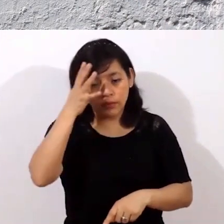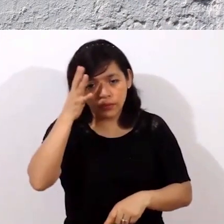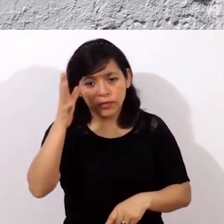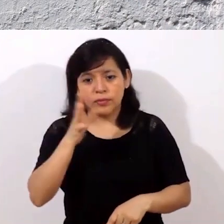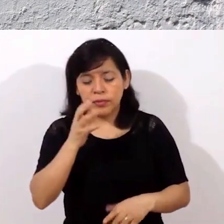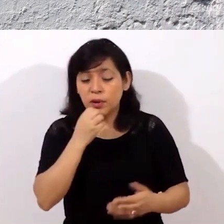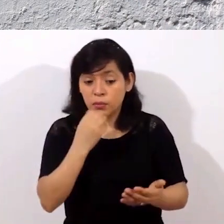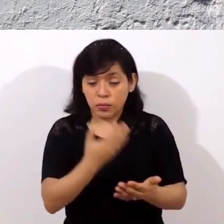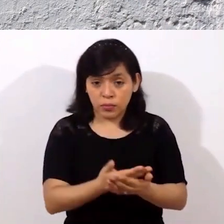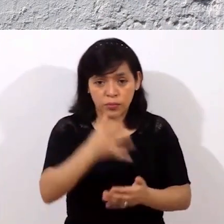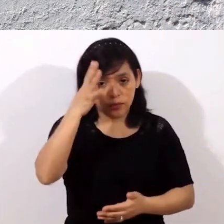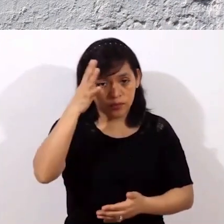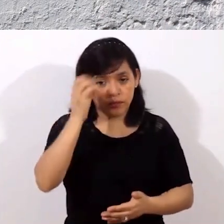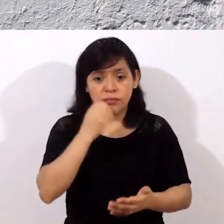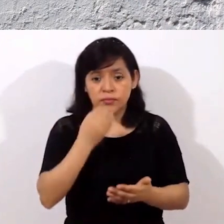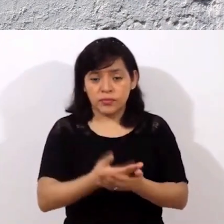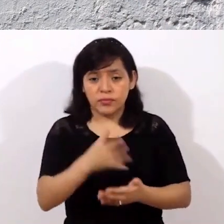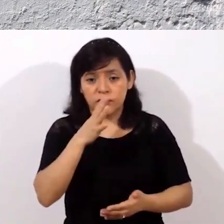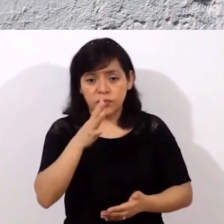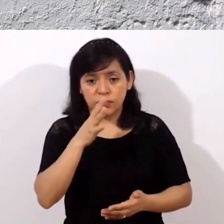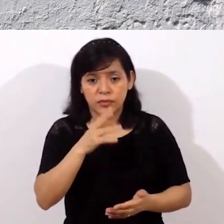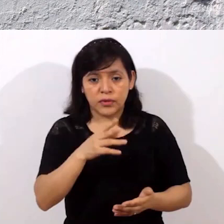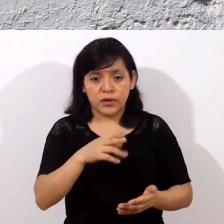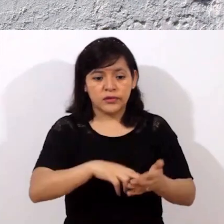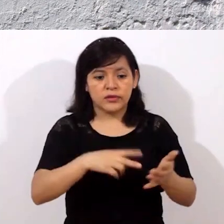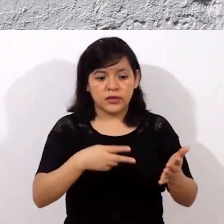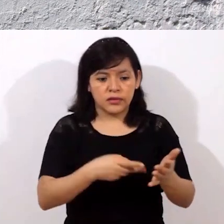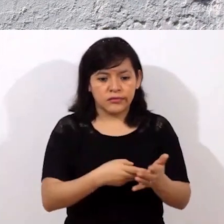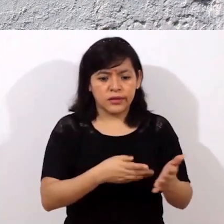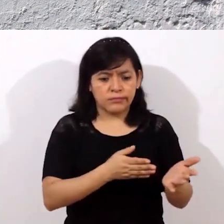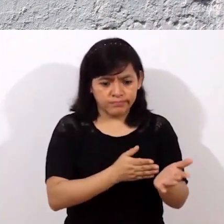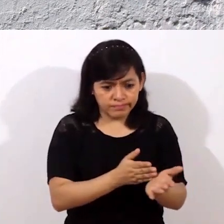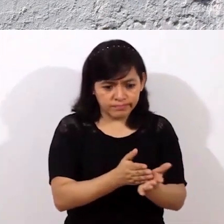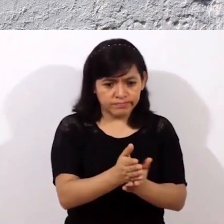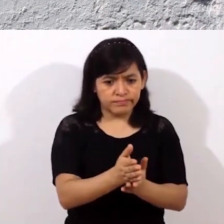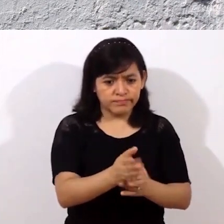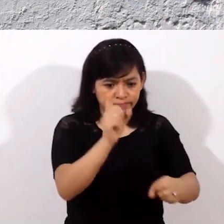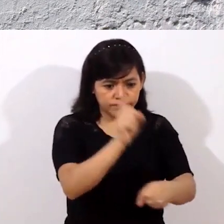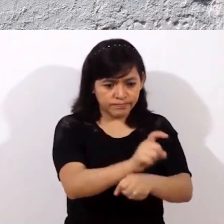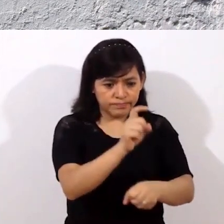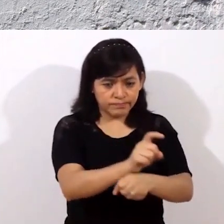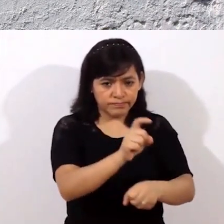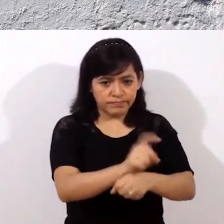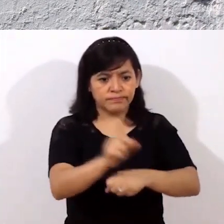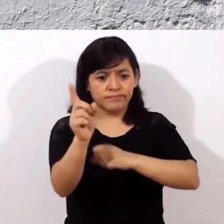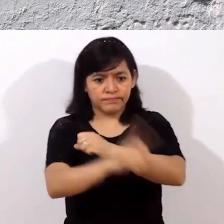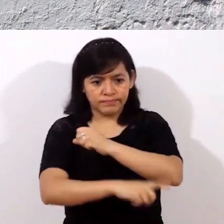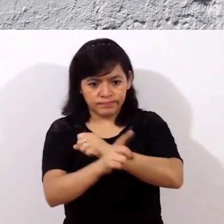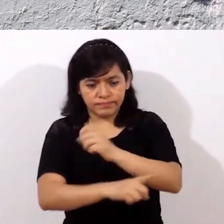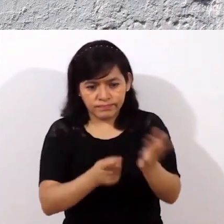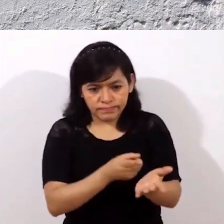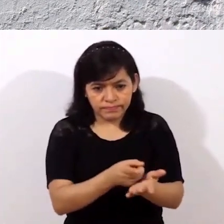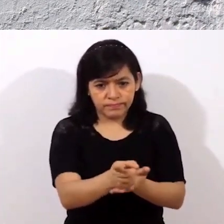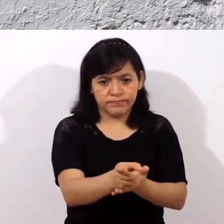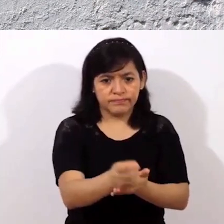meritorio que se les dé algo. Y el Señor es lo que tiene para su pueblo. Dios,